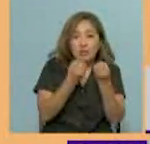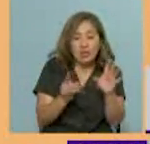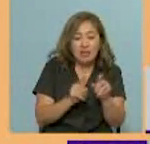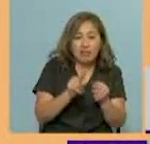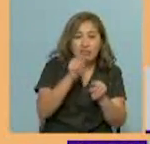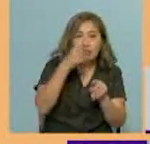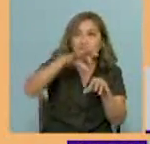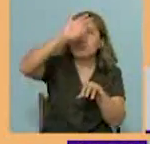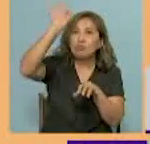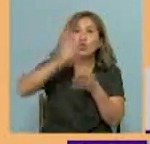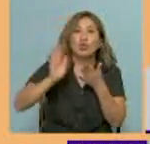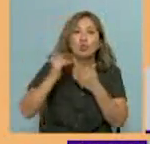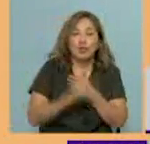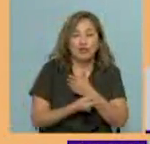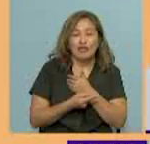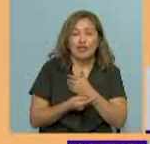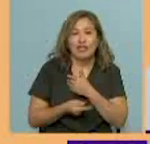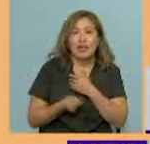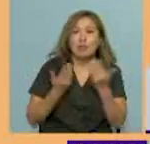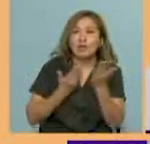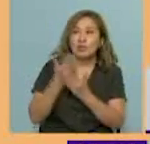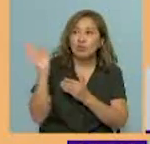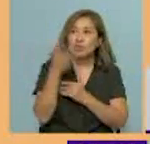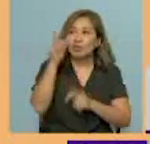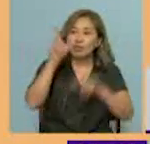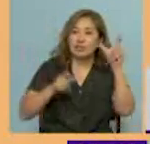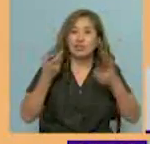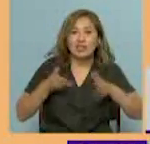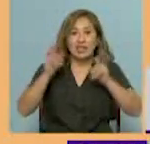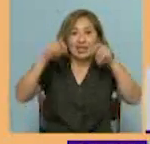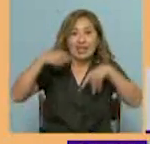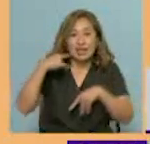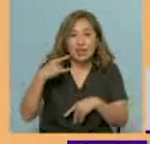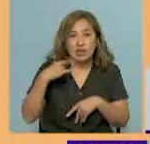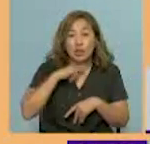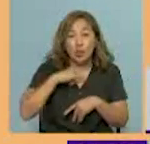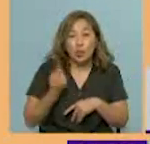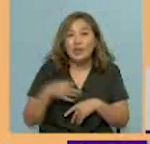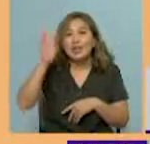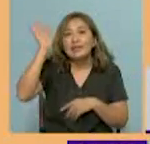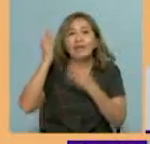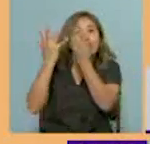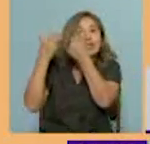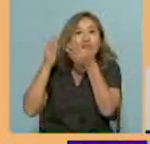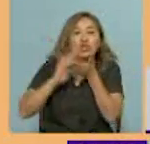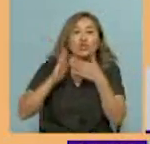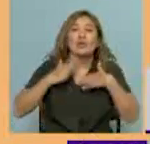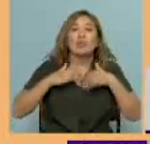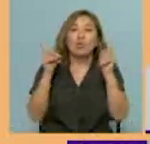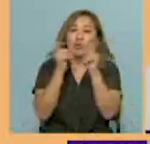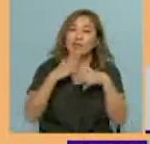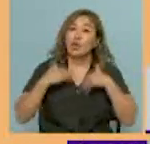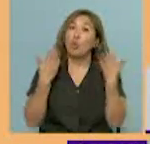a salir los mosquitos así que pedimos a toda la población que tome conciencia del riesgo de salud que hay